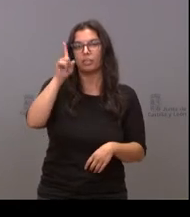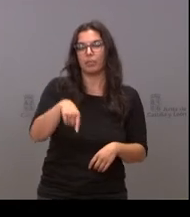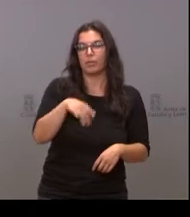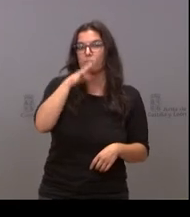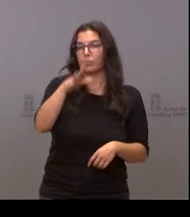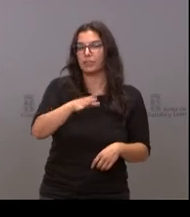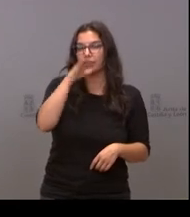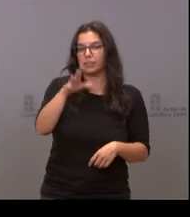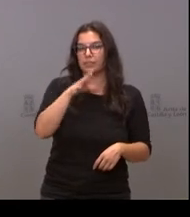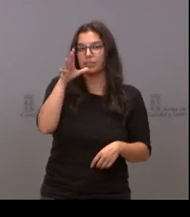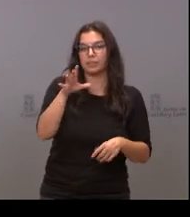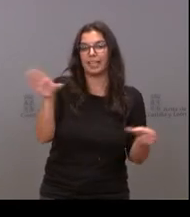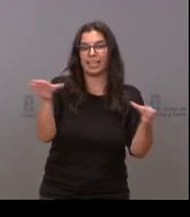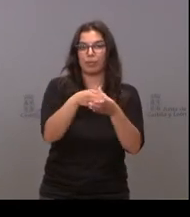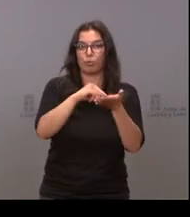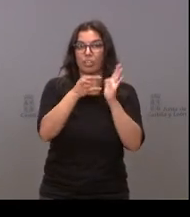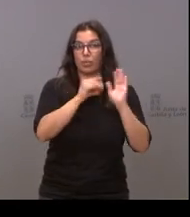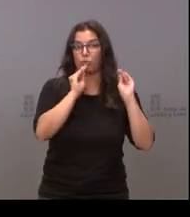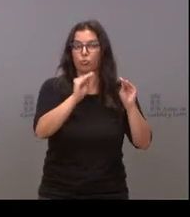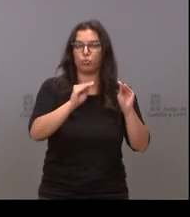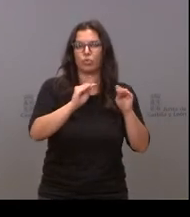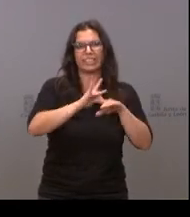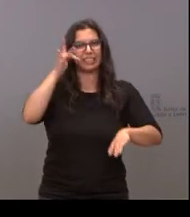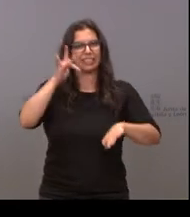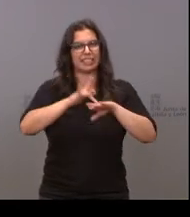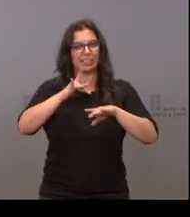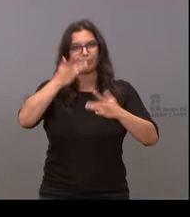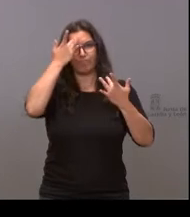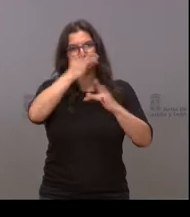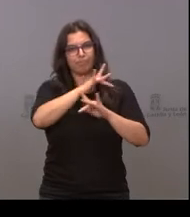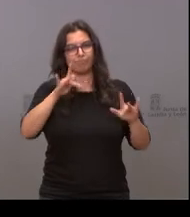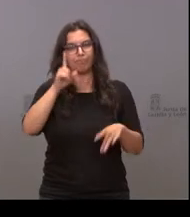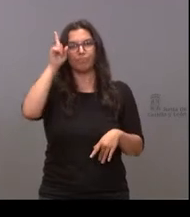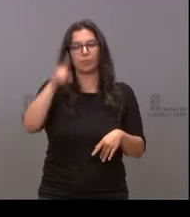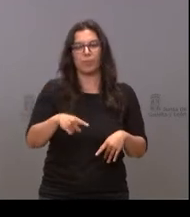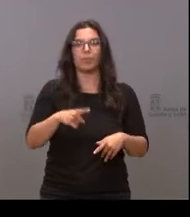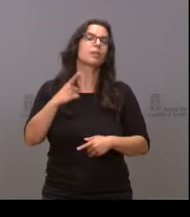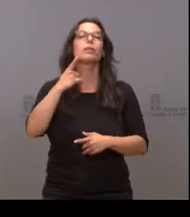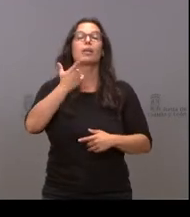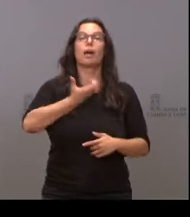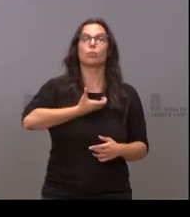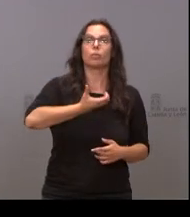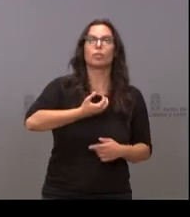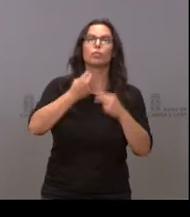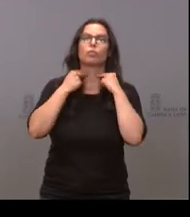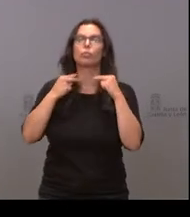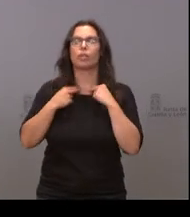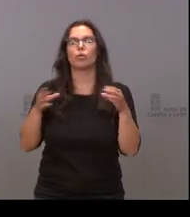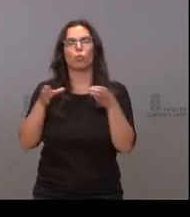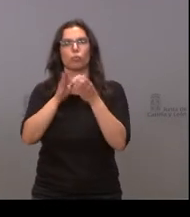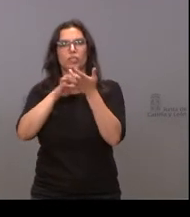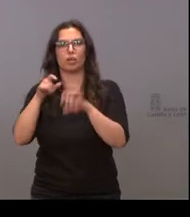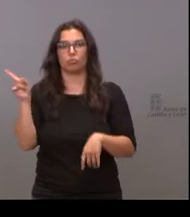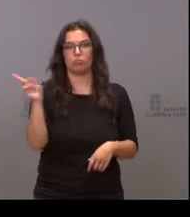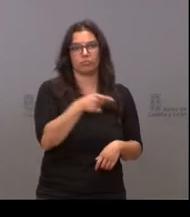sensibilidad de los equipos técnicos y responsables tanto de las administraciones locales como de la junta de castilla y léon a